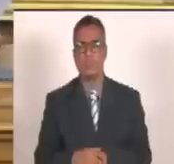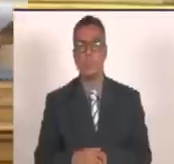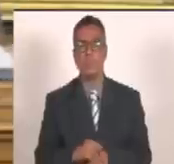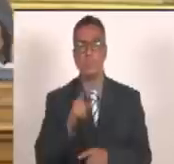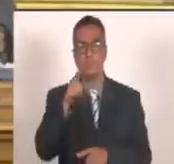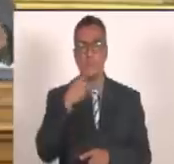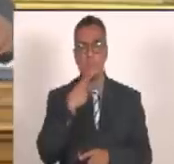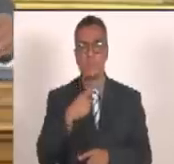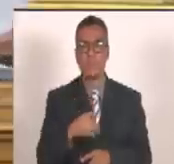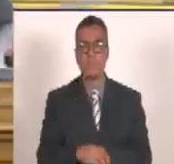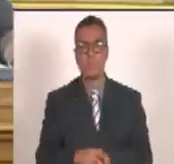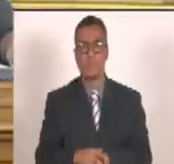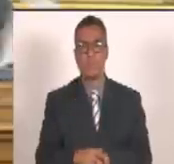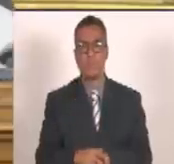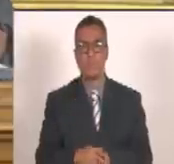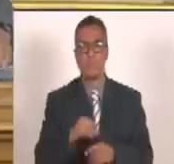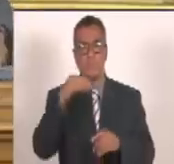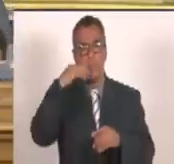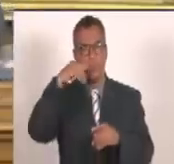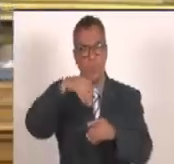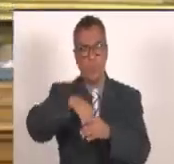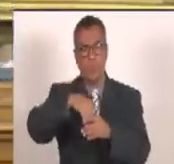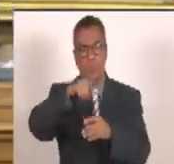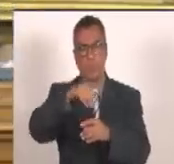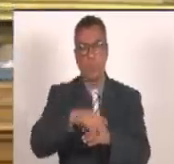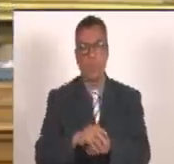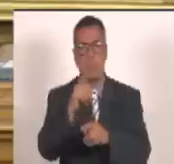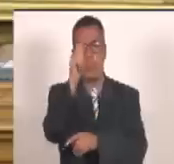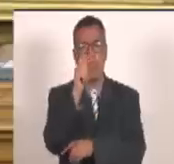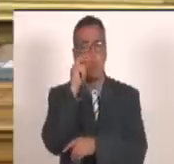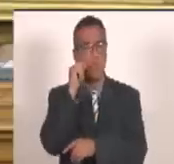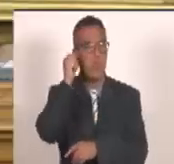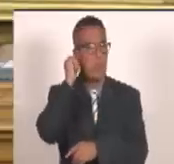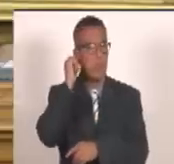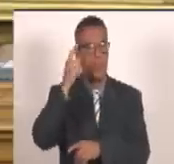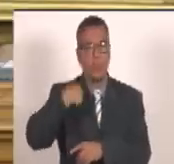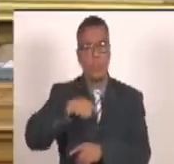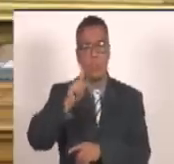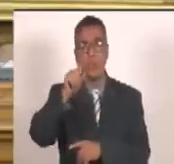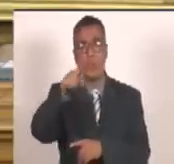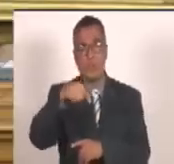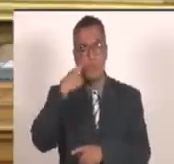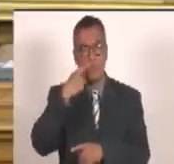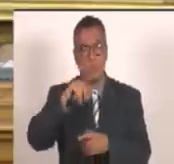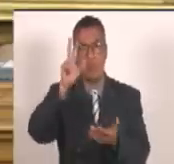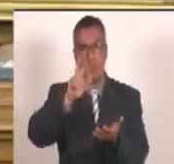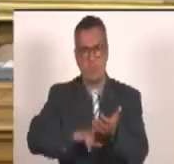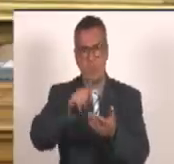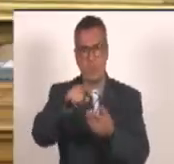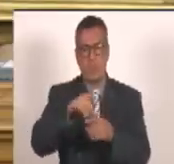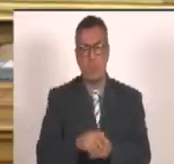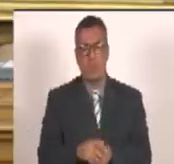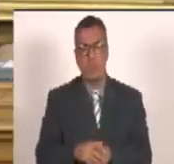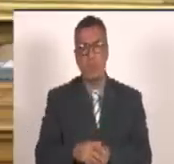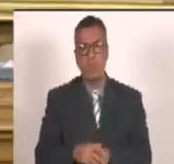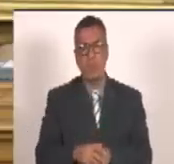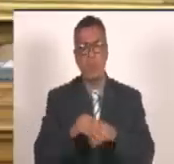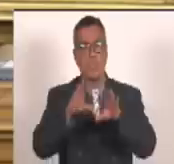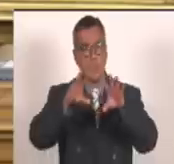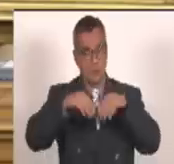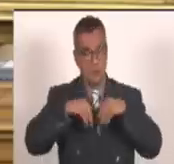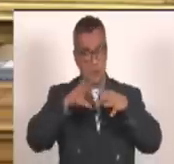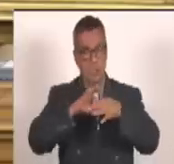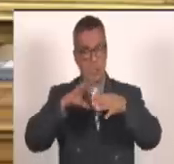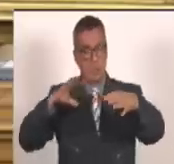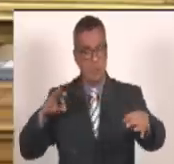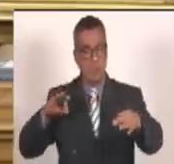Ah, ok, es un permiso, pero igual tenemos que votarlo, ¿no? Perdón. Las diputadas y diputados que estén a favor de aceptar la